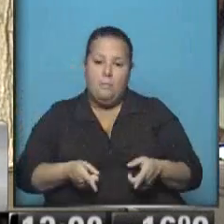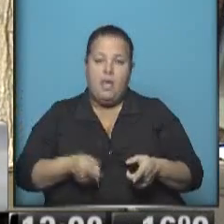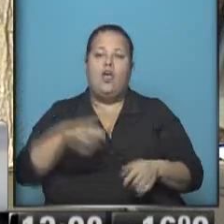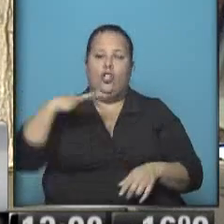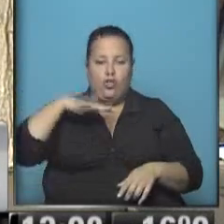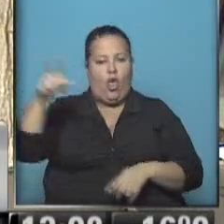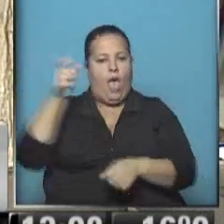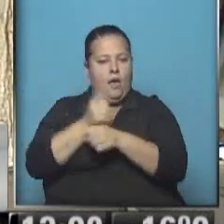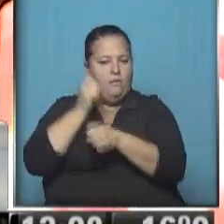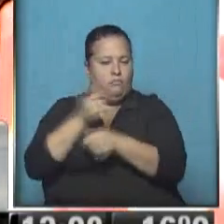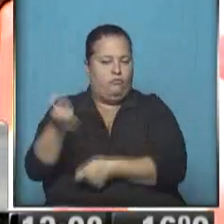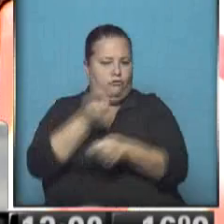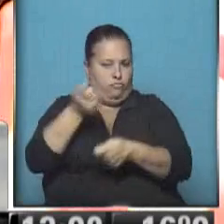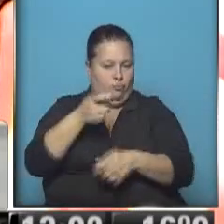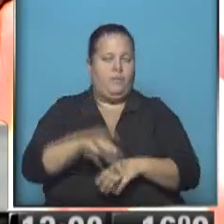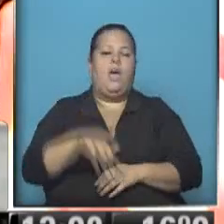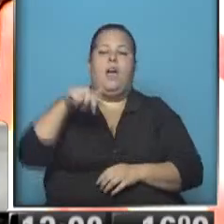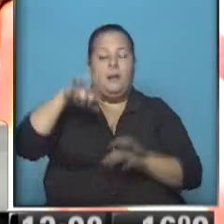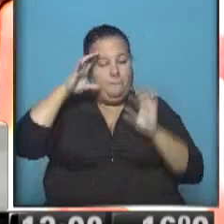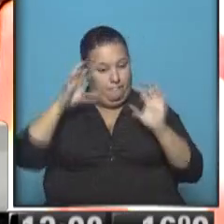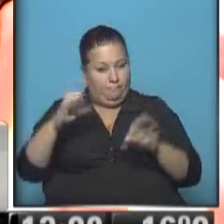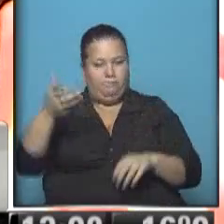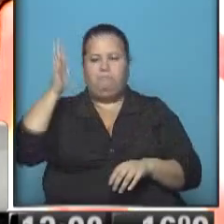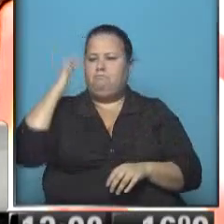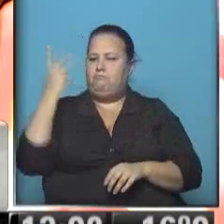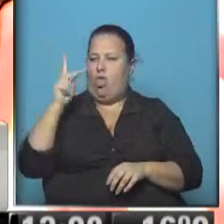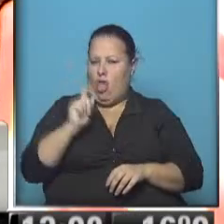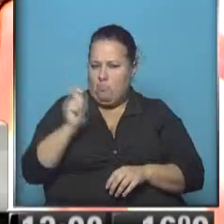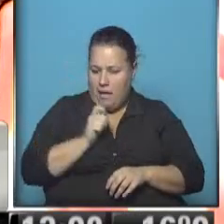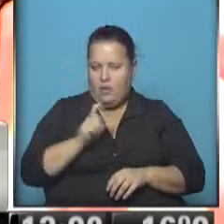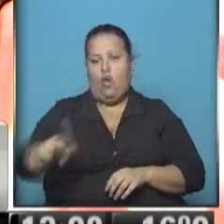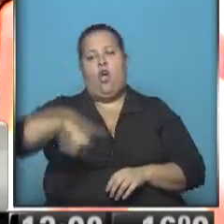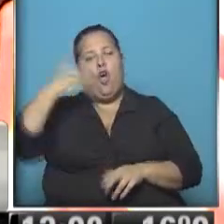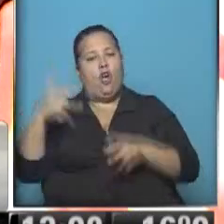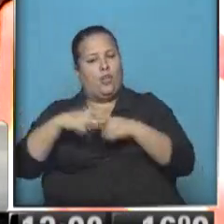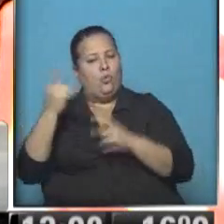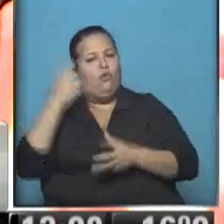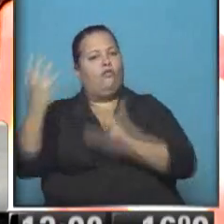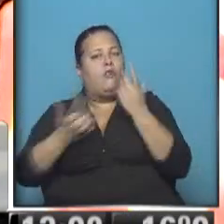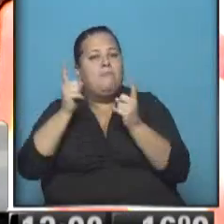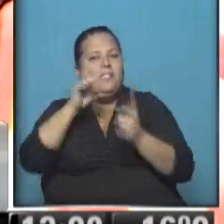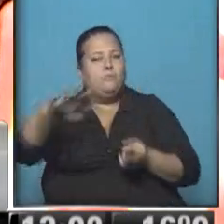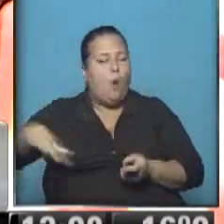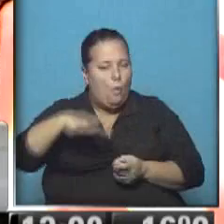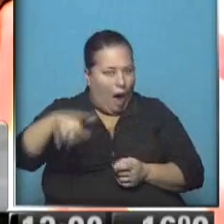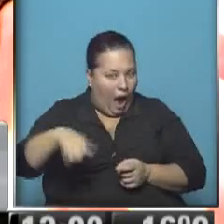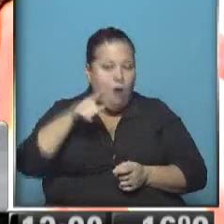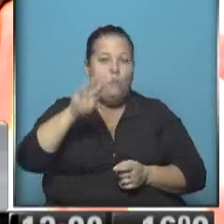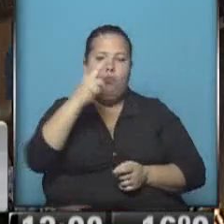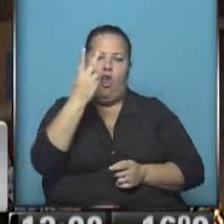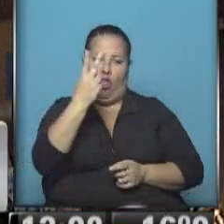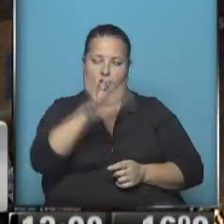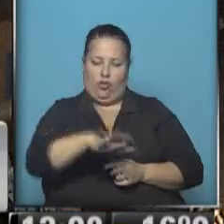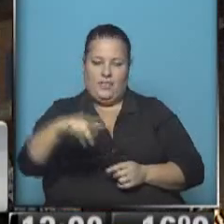se encuentran trabajando en el lugar vamos a recordar que hace más de dos meses otro taller clandestino se incendió en el mismo barrio ahí murieron dos